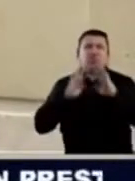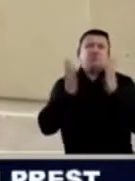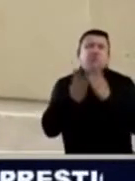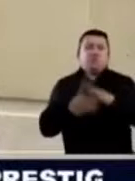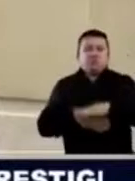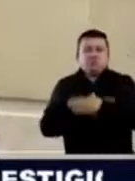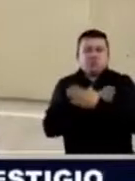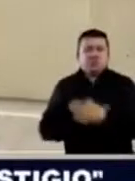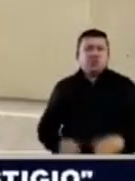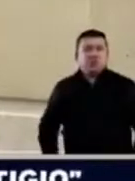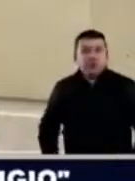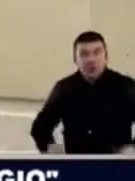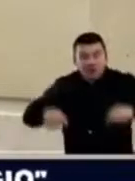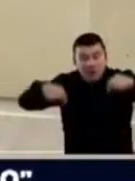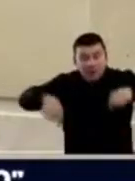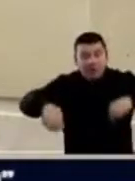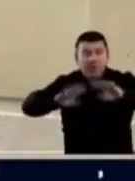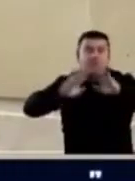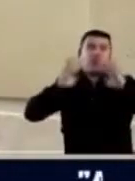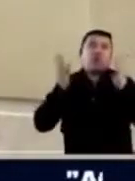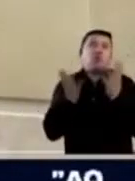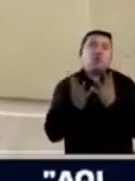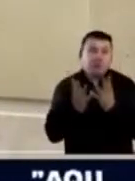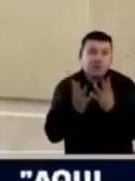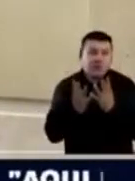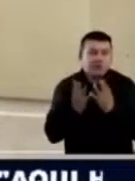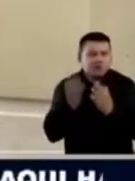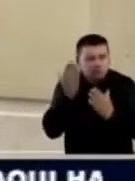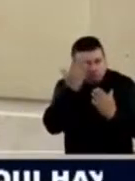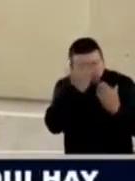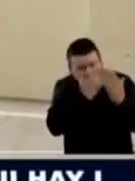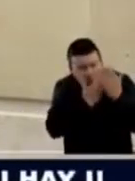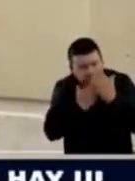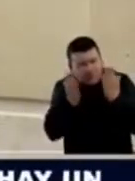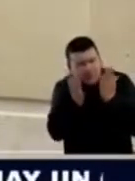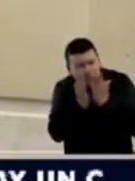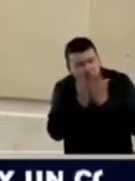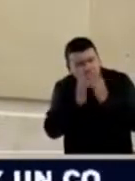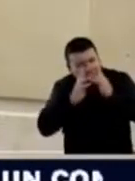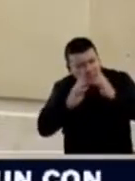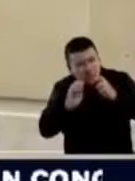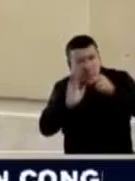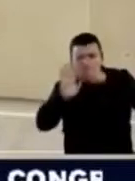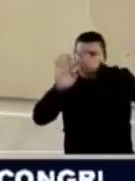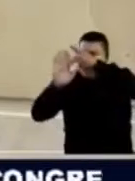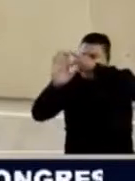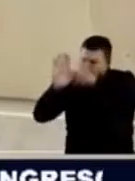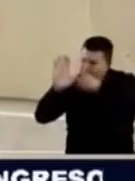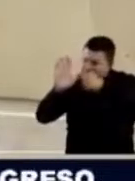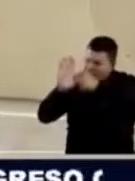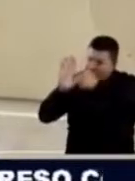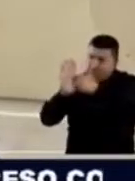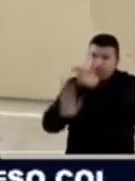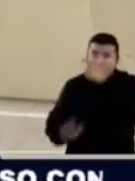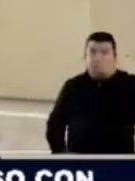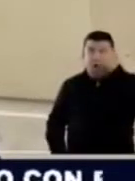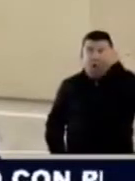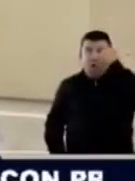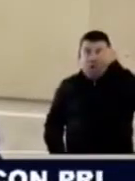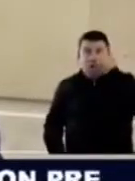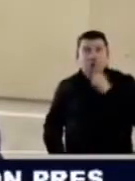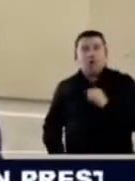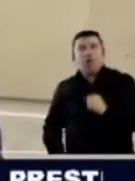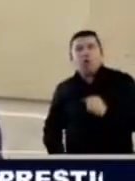Duque era la directora nacional de la Agencia de Desarrollo Rural, básicamente con el alcalde del Río Iró haciendo lobby